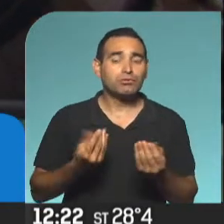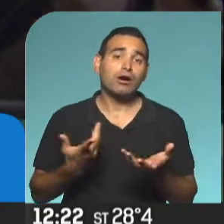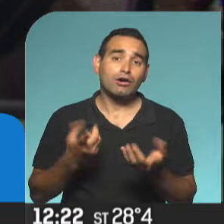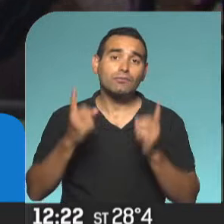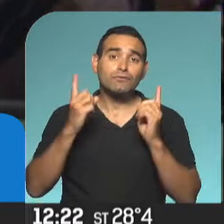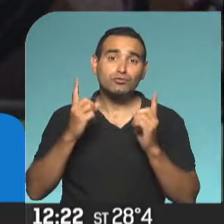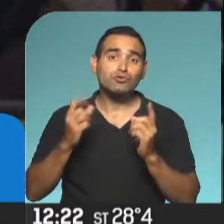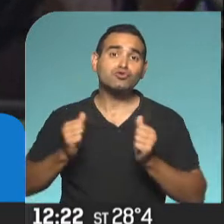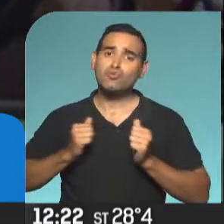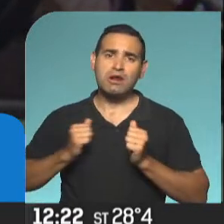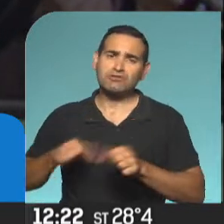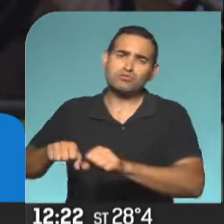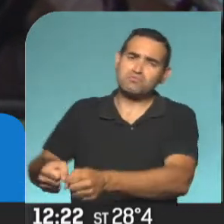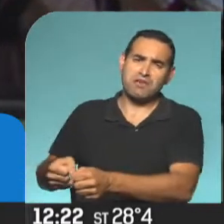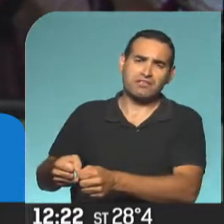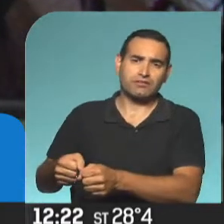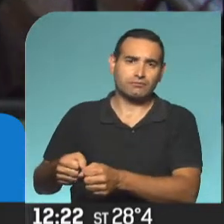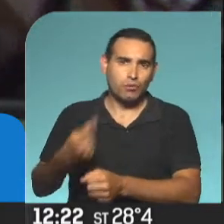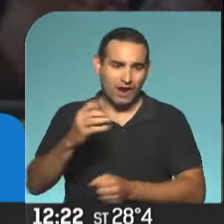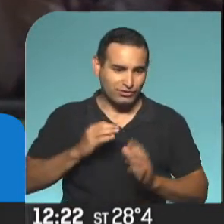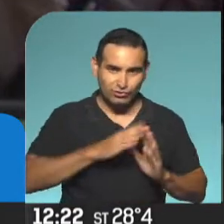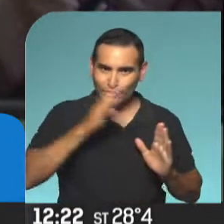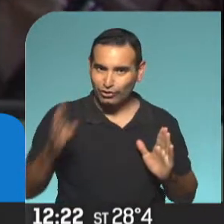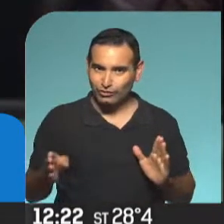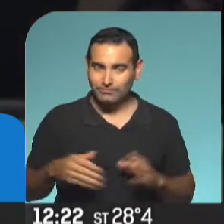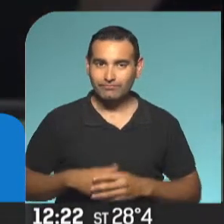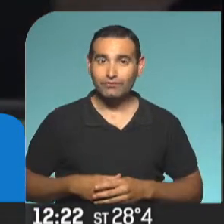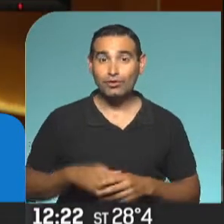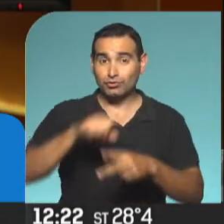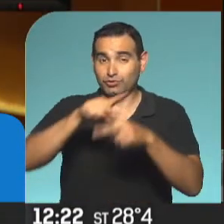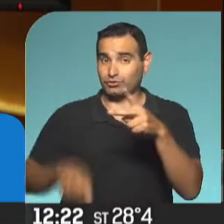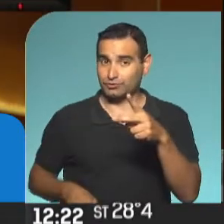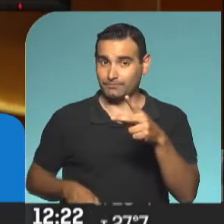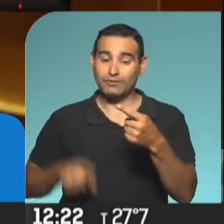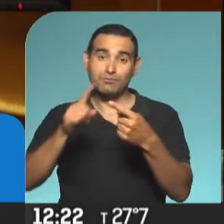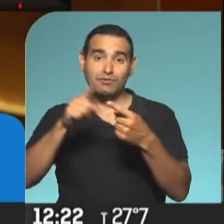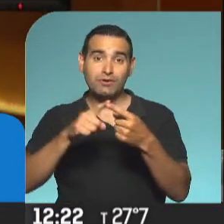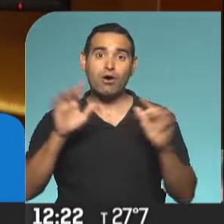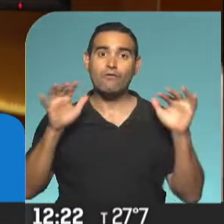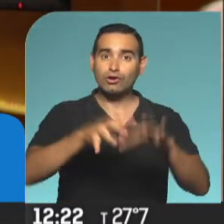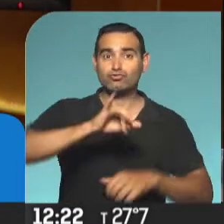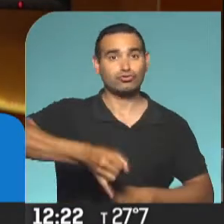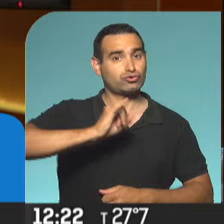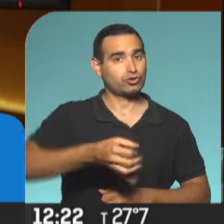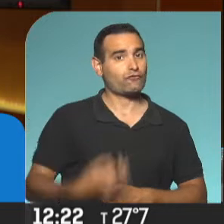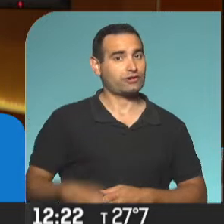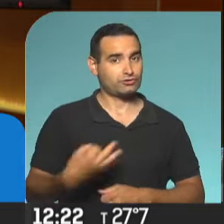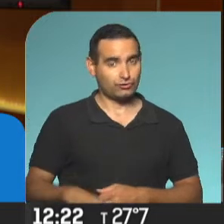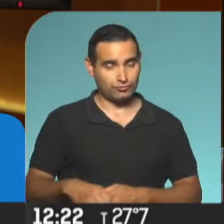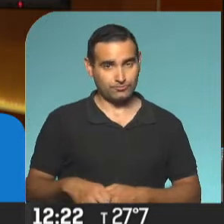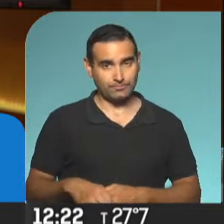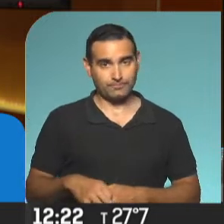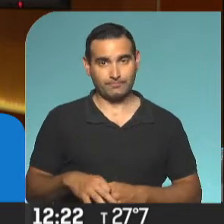fue dar de baja a los suplentes durante el año. Gustavo, dos temas. La concurrencia obligatoria, por un lado, en el